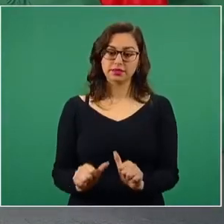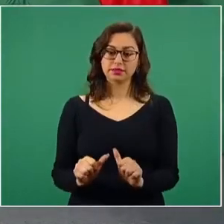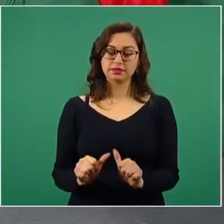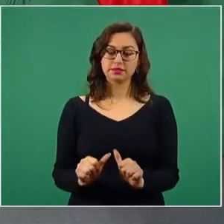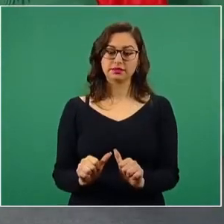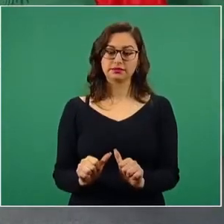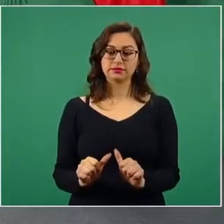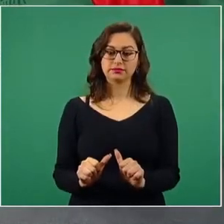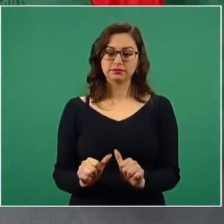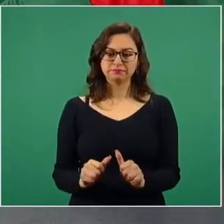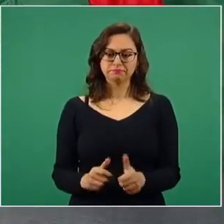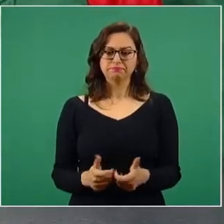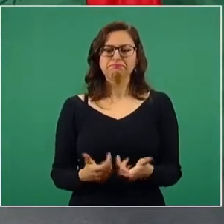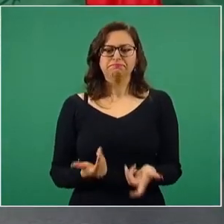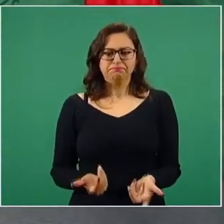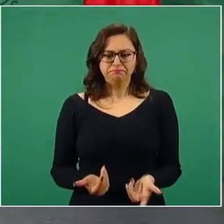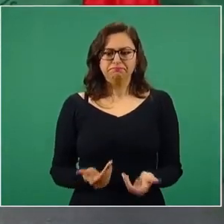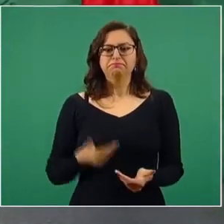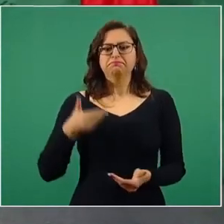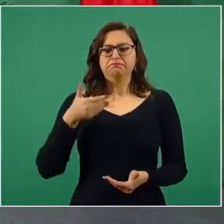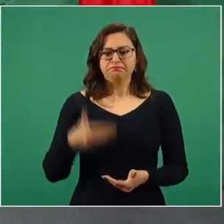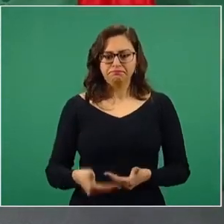Ya se ha ido avanzando,